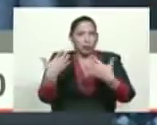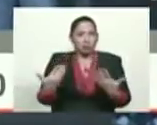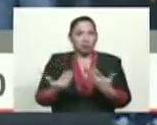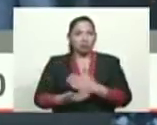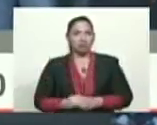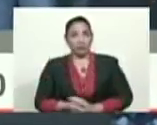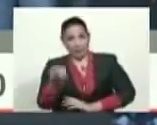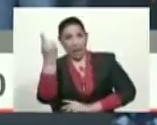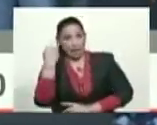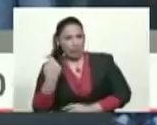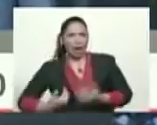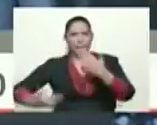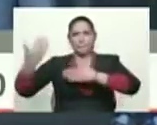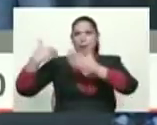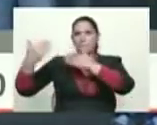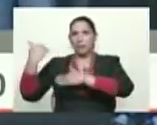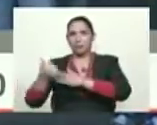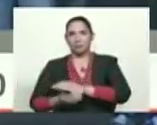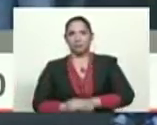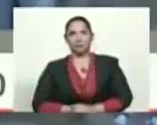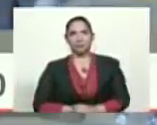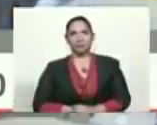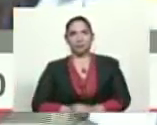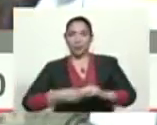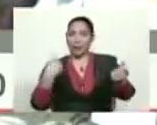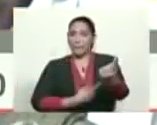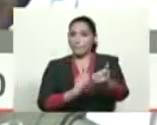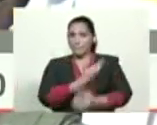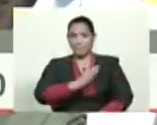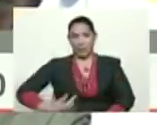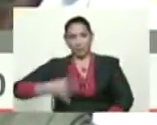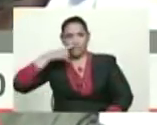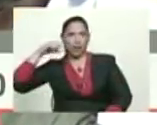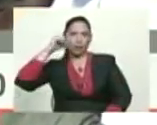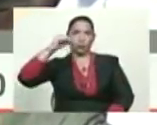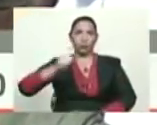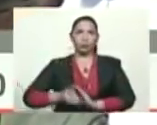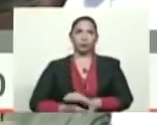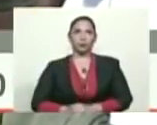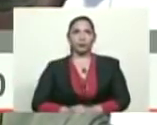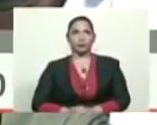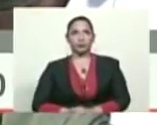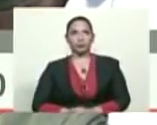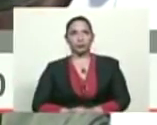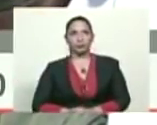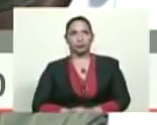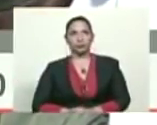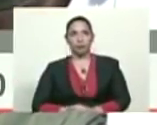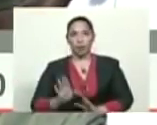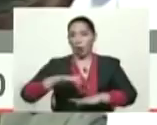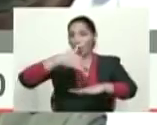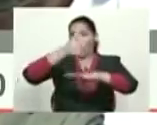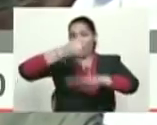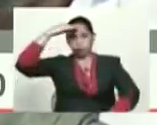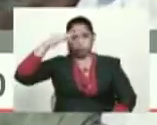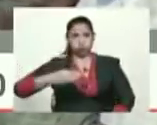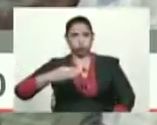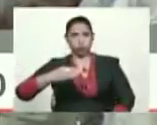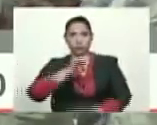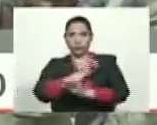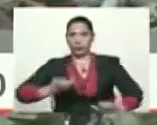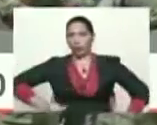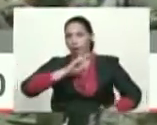y ayer y antes de ayer, al hermano presidente Nicolás Maduro, comandante en jefe de la Fuerza Armada